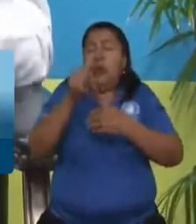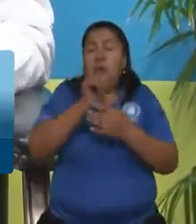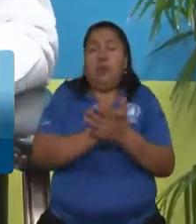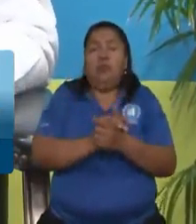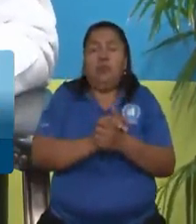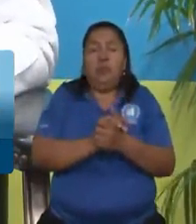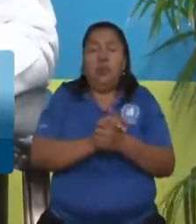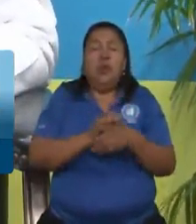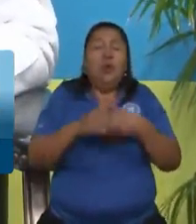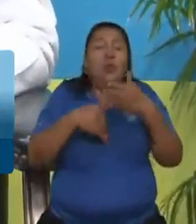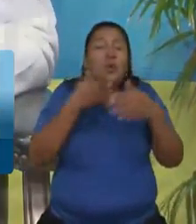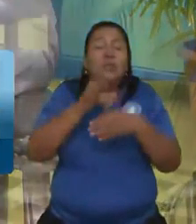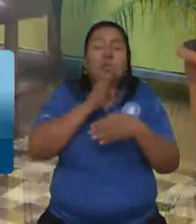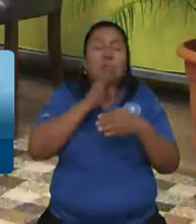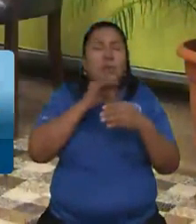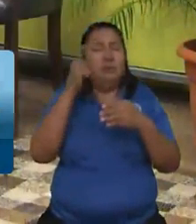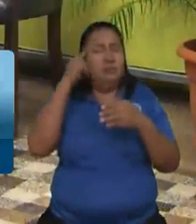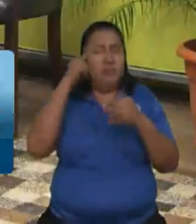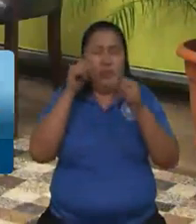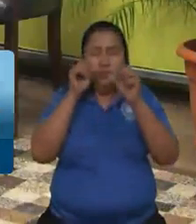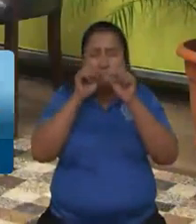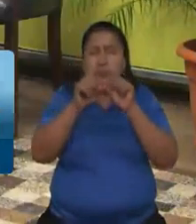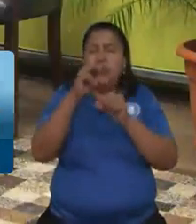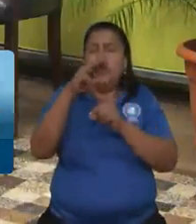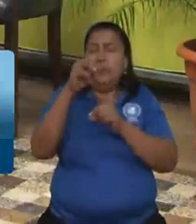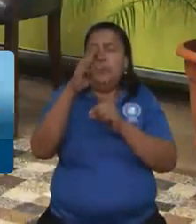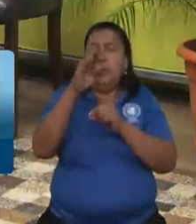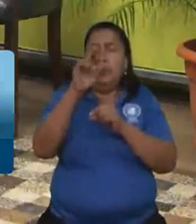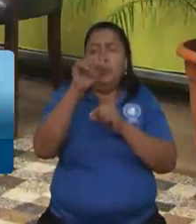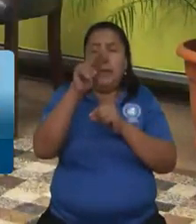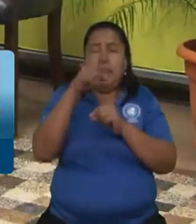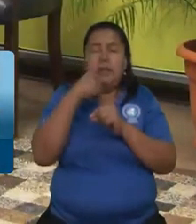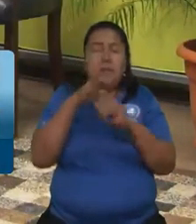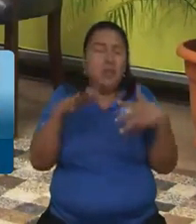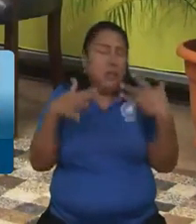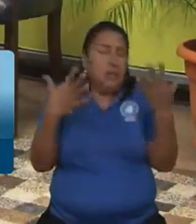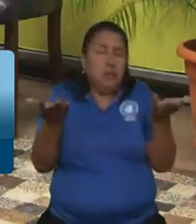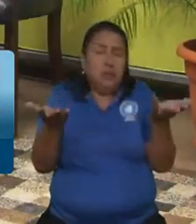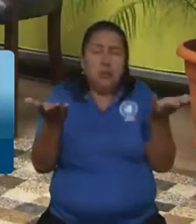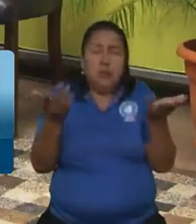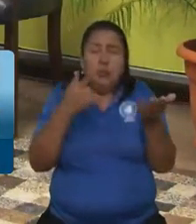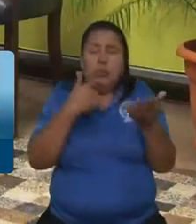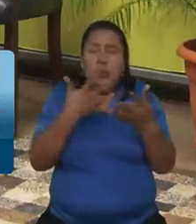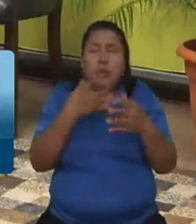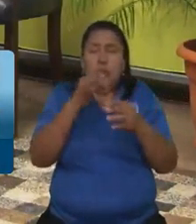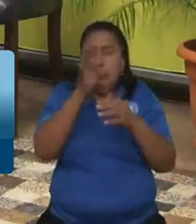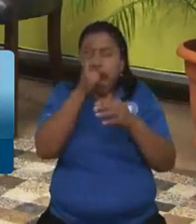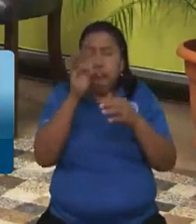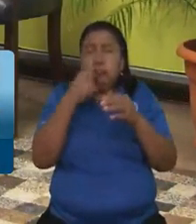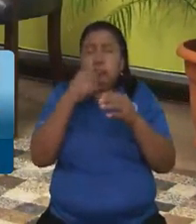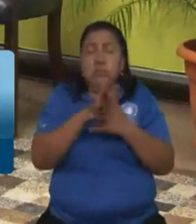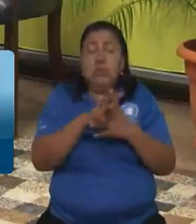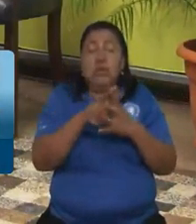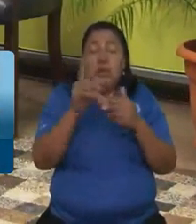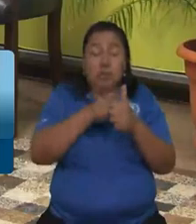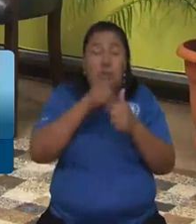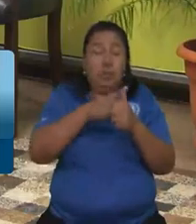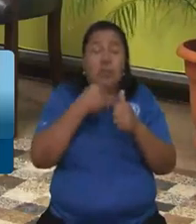pacientes que tienen perforada la membrana, los cuales no pueden someterse a agua de mar o ya sea de río. Ellos tienen